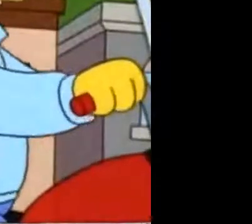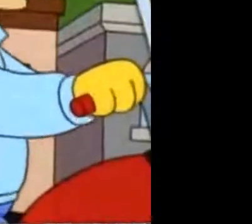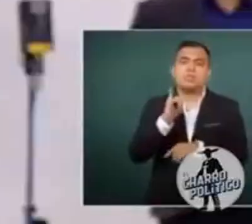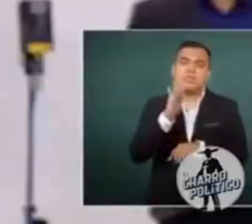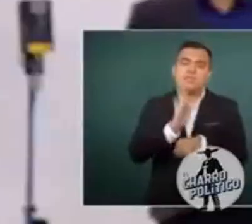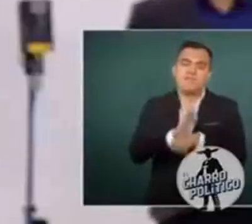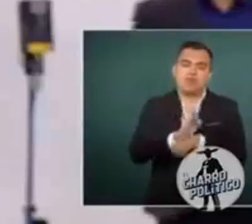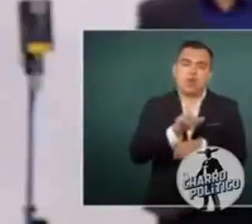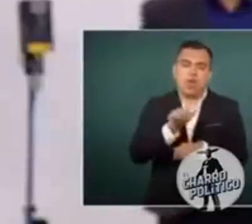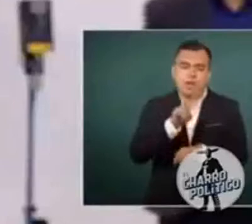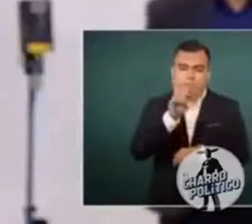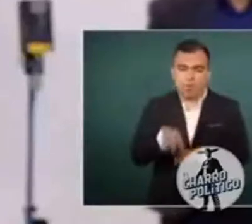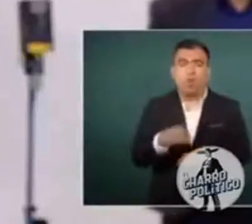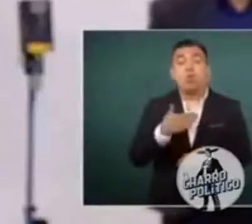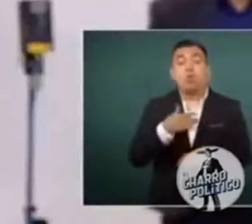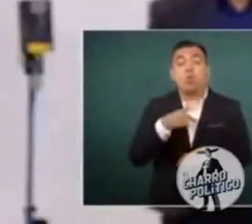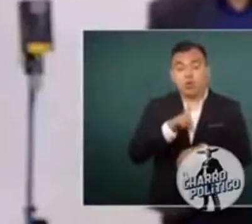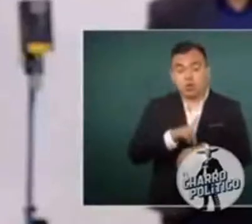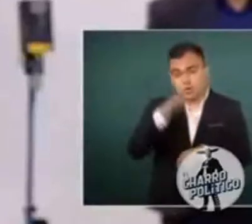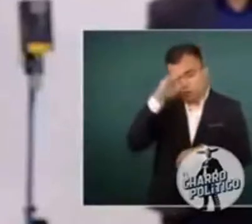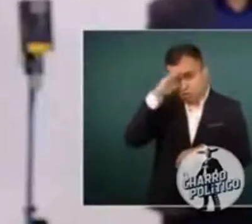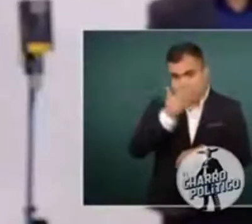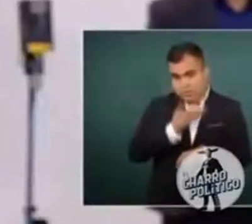marrano! ¡Ay, ay, ay! ¿Cómo pudiste gastar más de